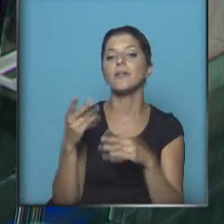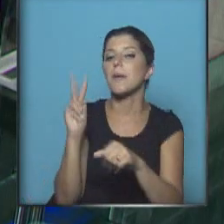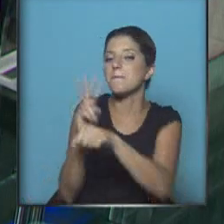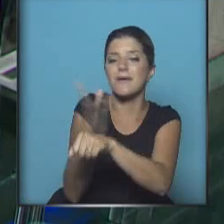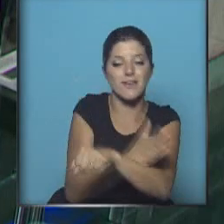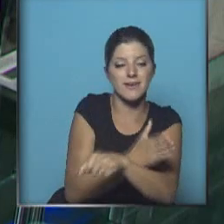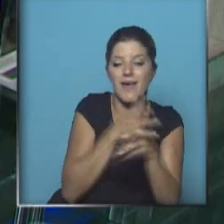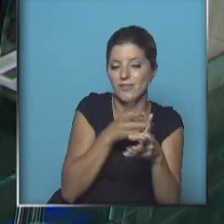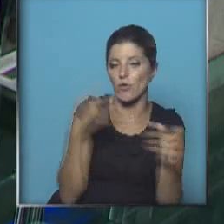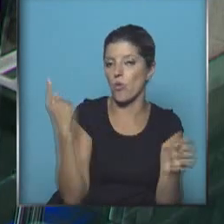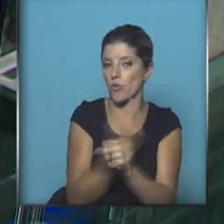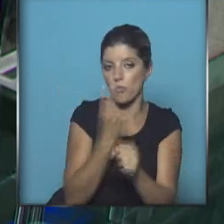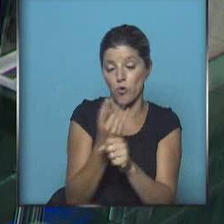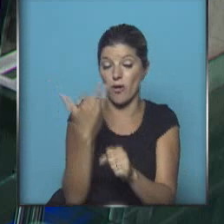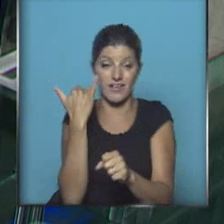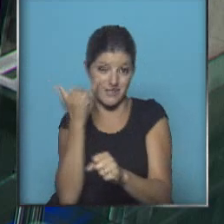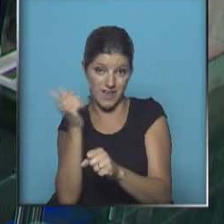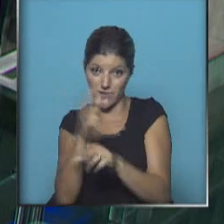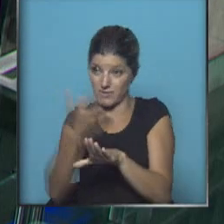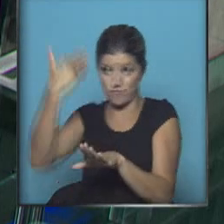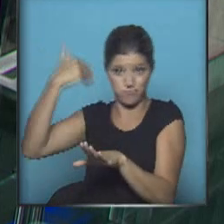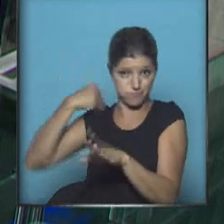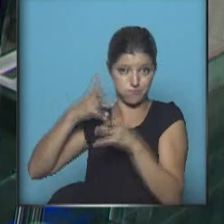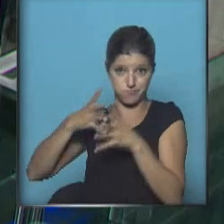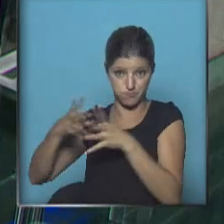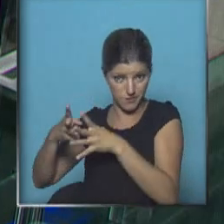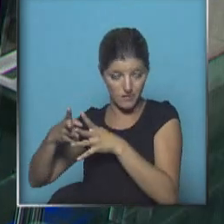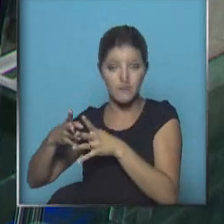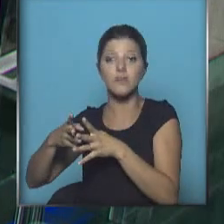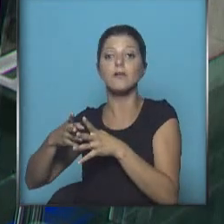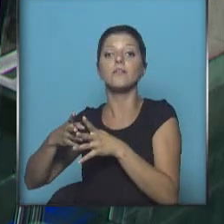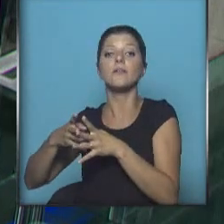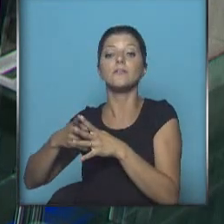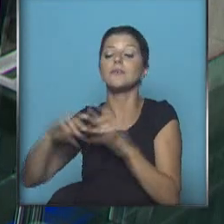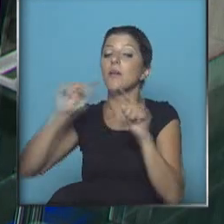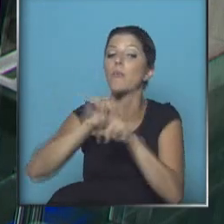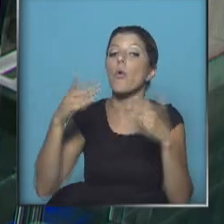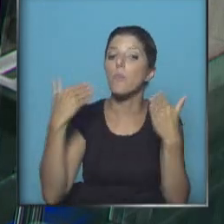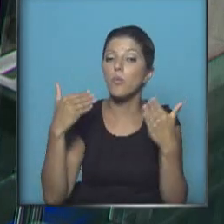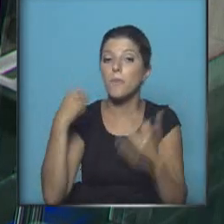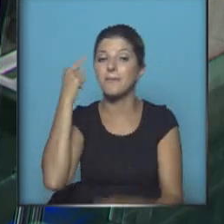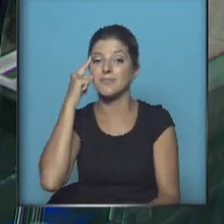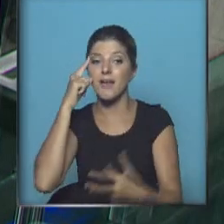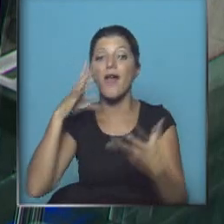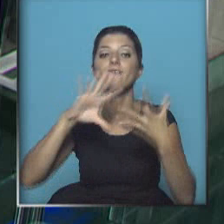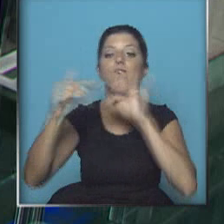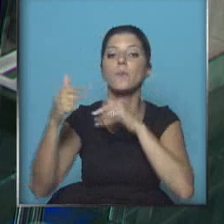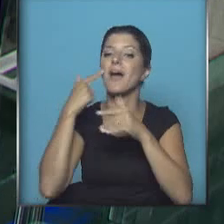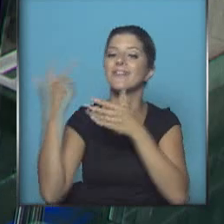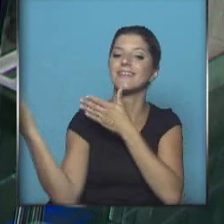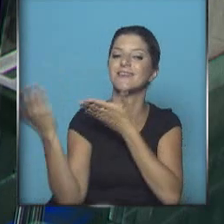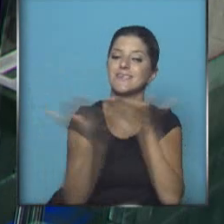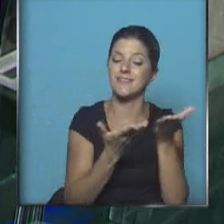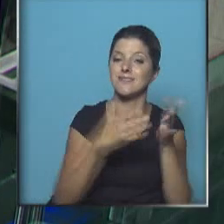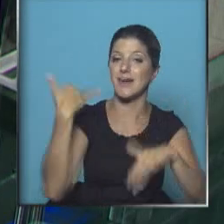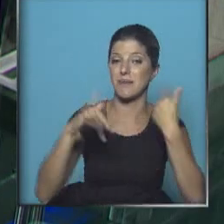el atentado, a pesar de que ya había ocurrido el atentado a la Embajada de Israel, no haber tenido previstos mecanismos de asistencia en